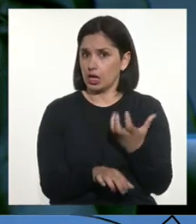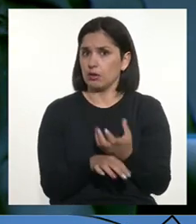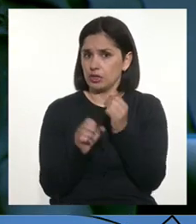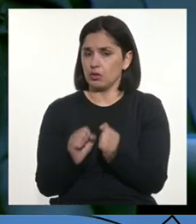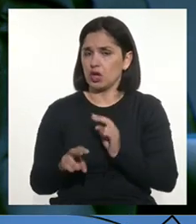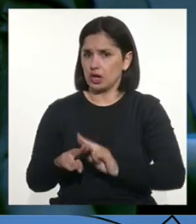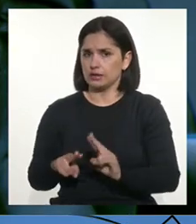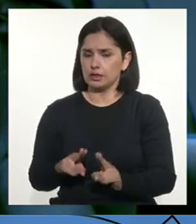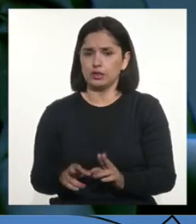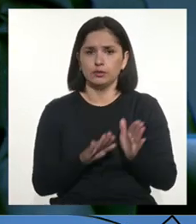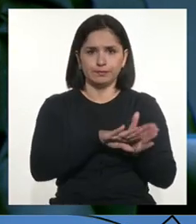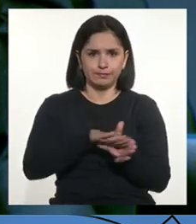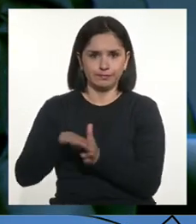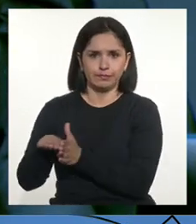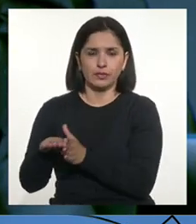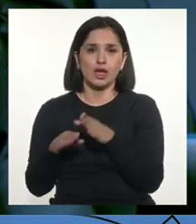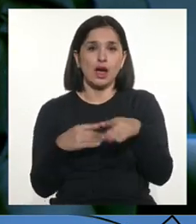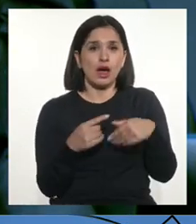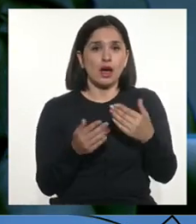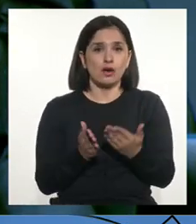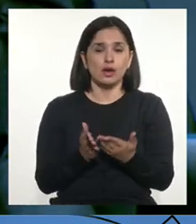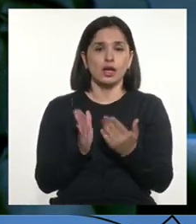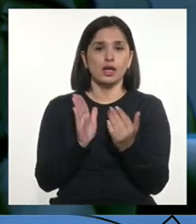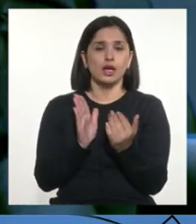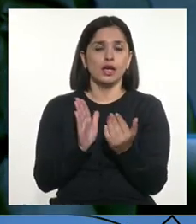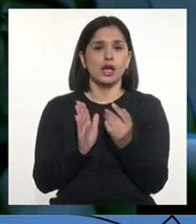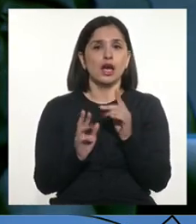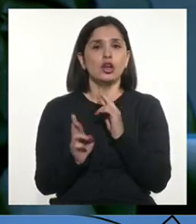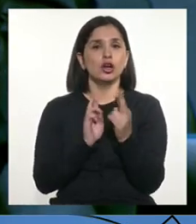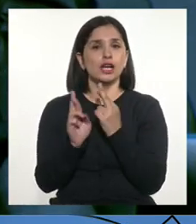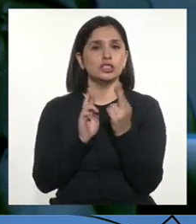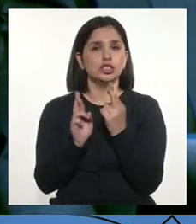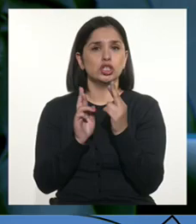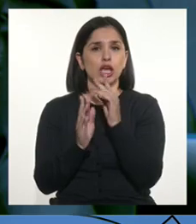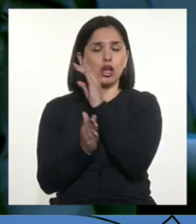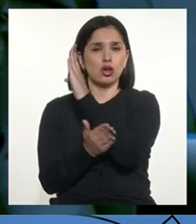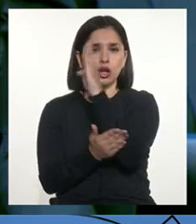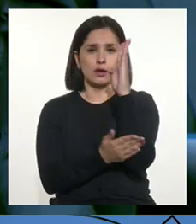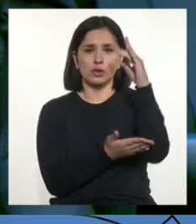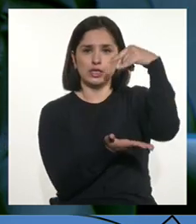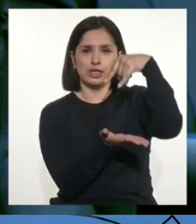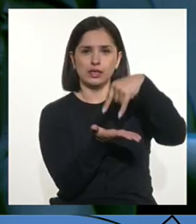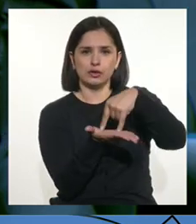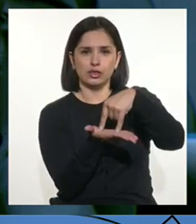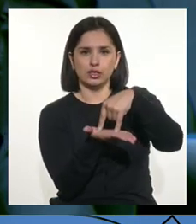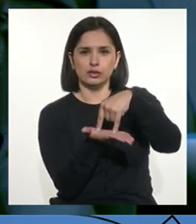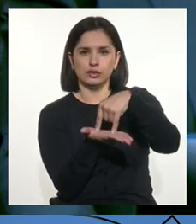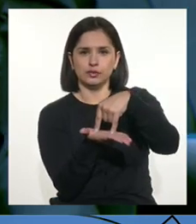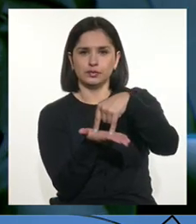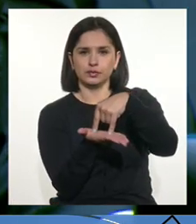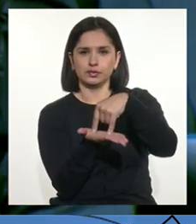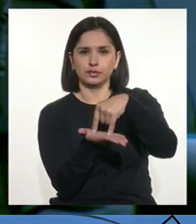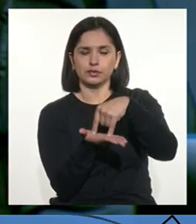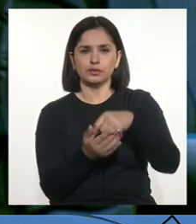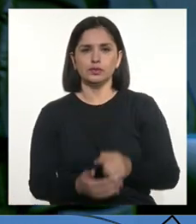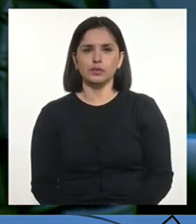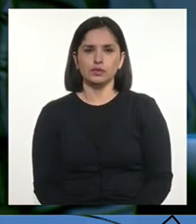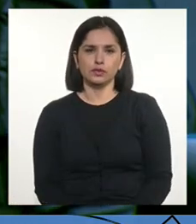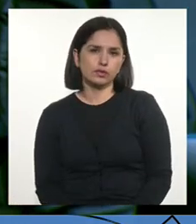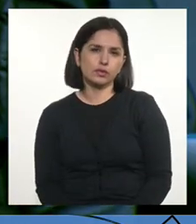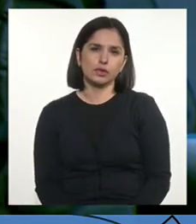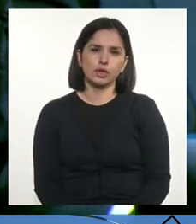ello y de ahí me paso a lo que tiene que ver con la biblioteca del congreso de esto de lo